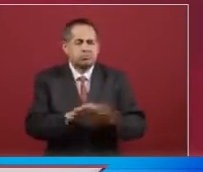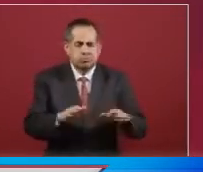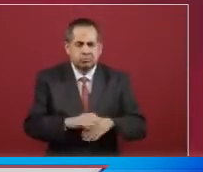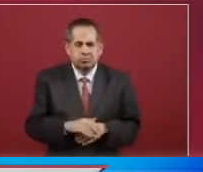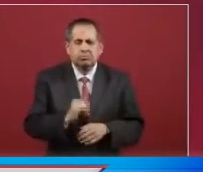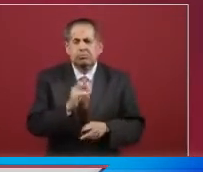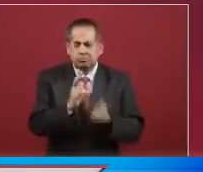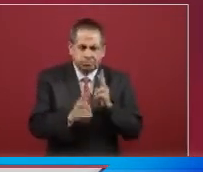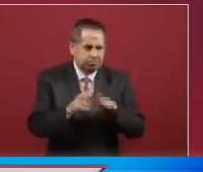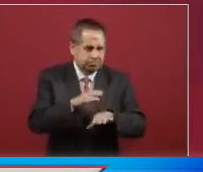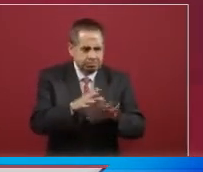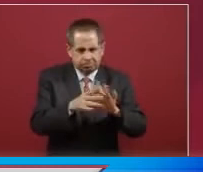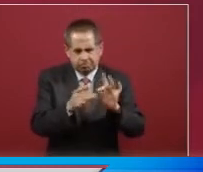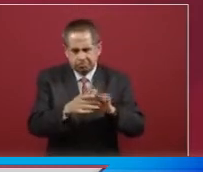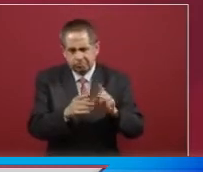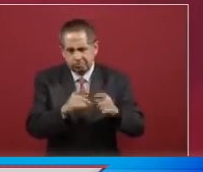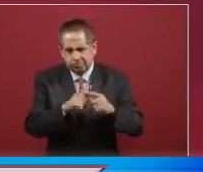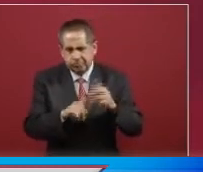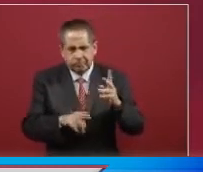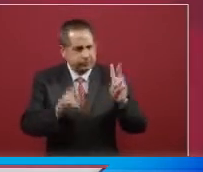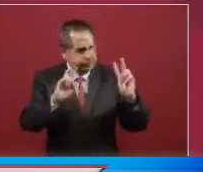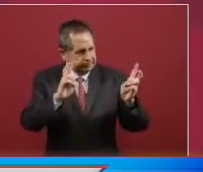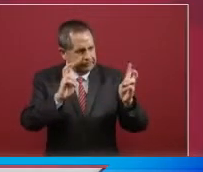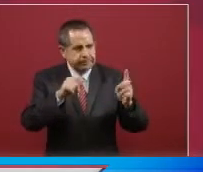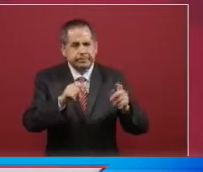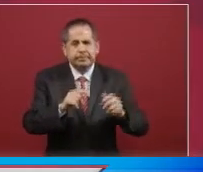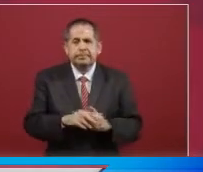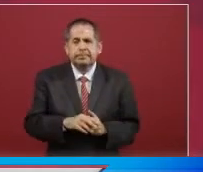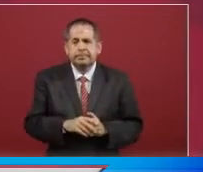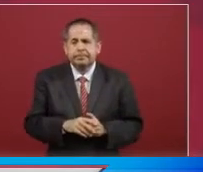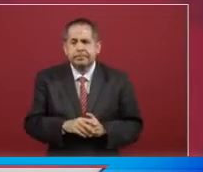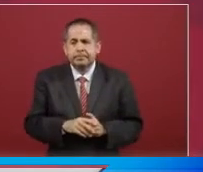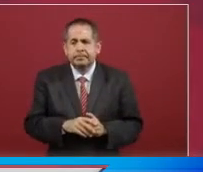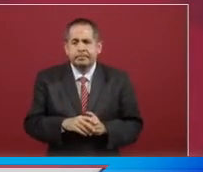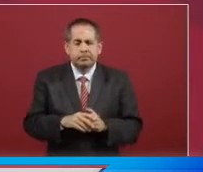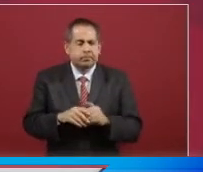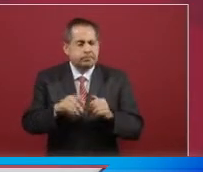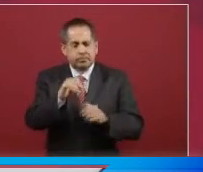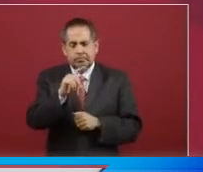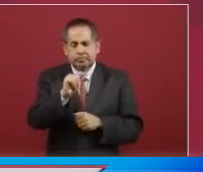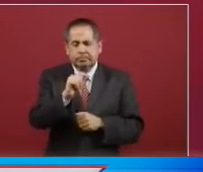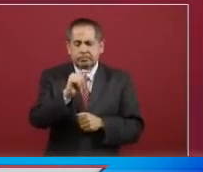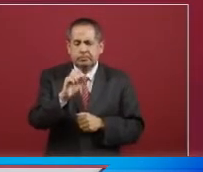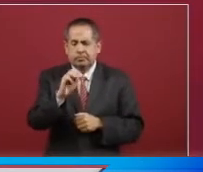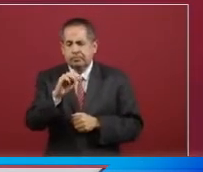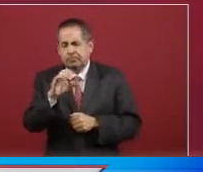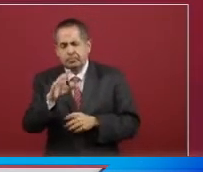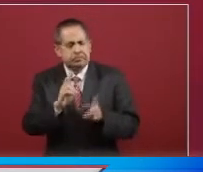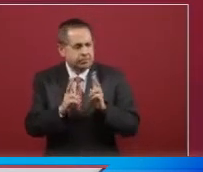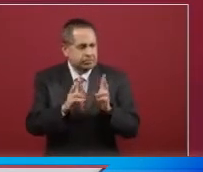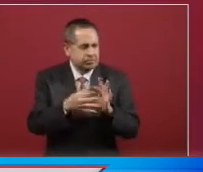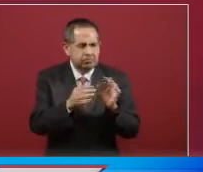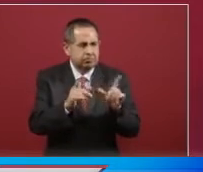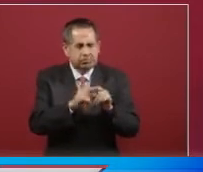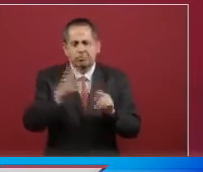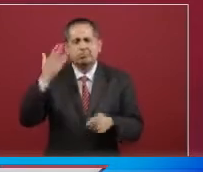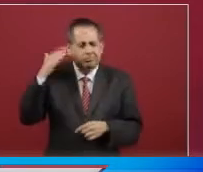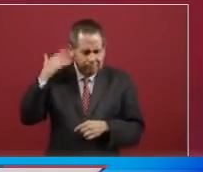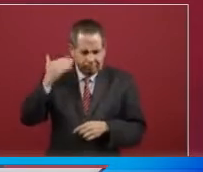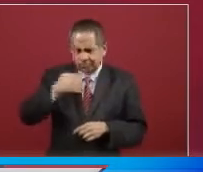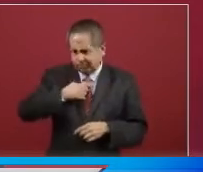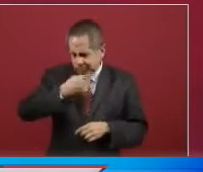habló del tema del tratado, ya lo